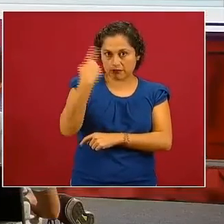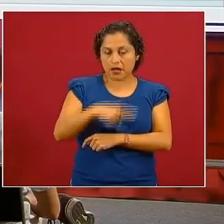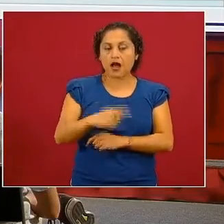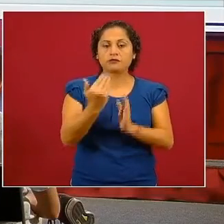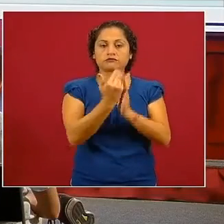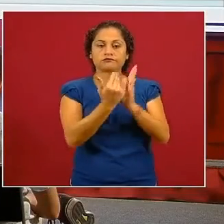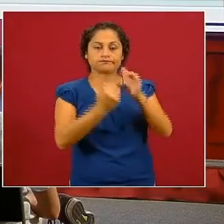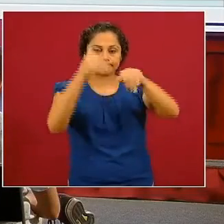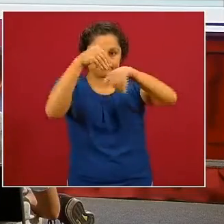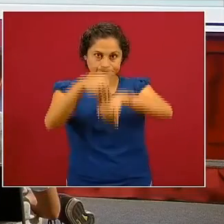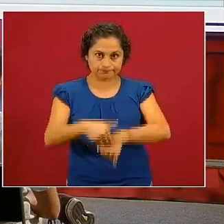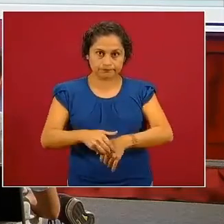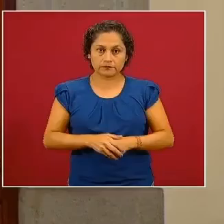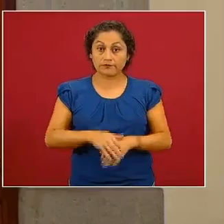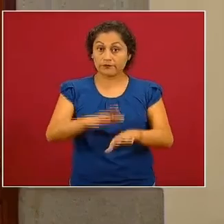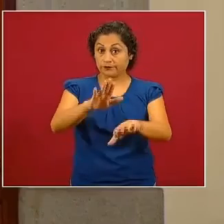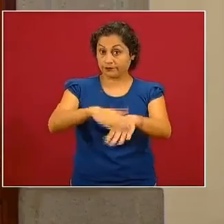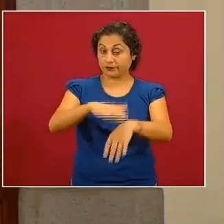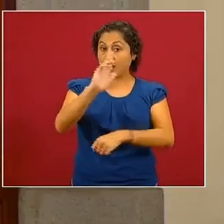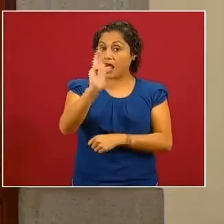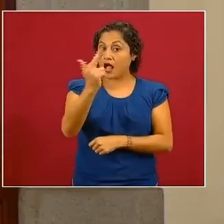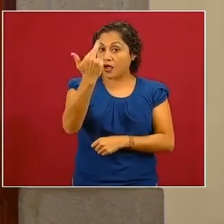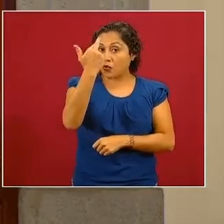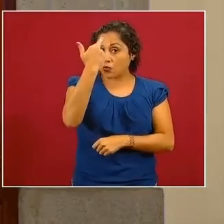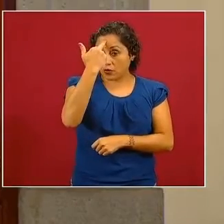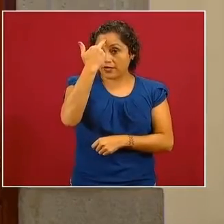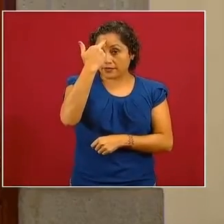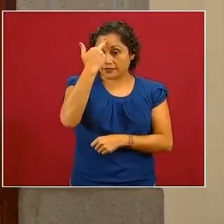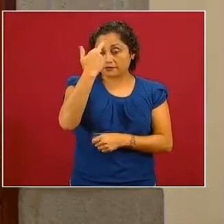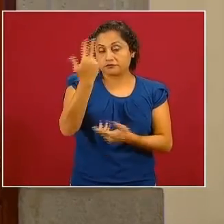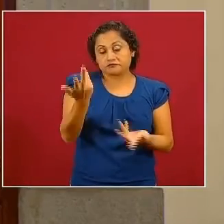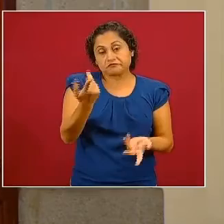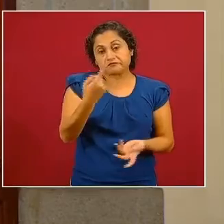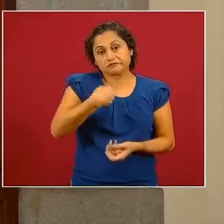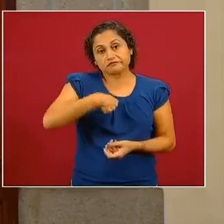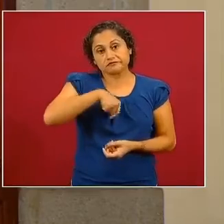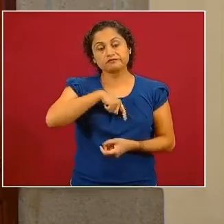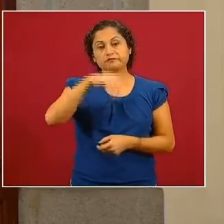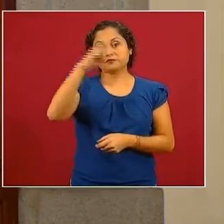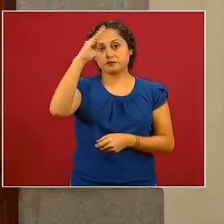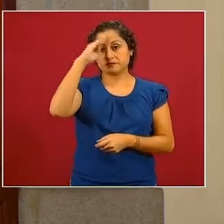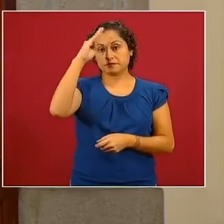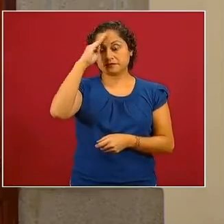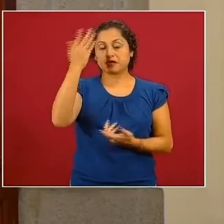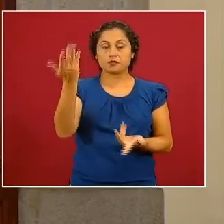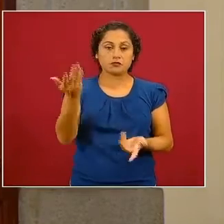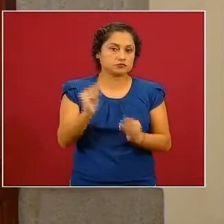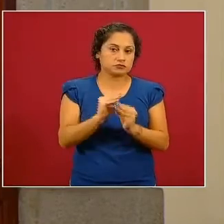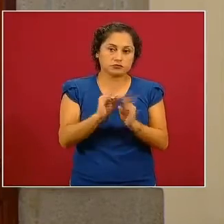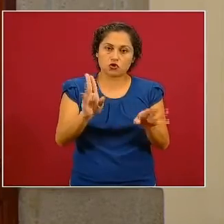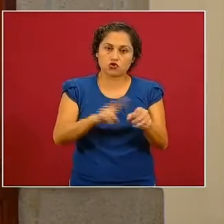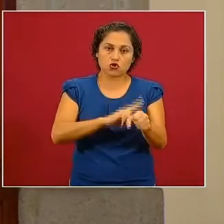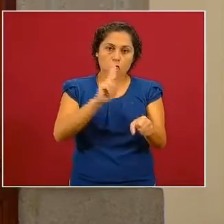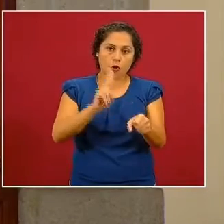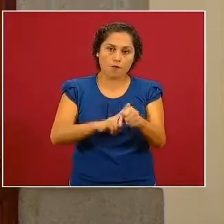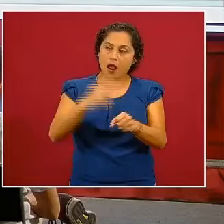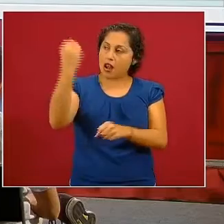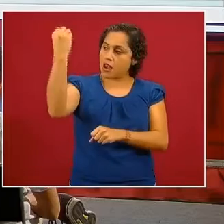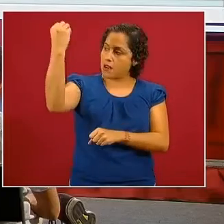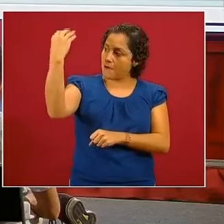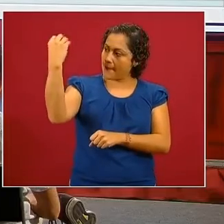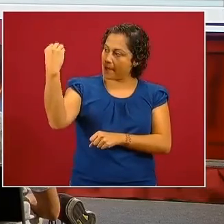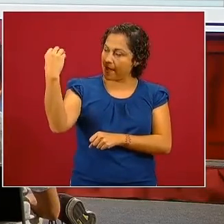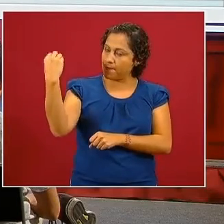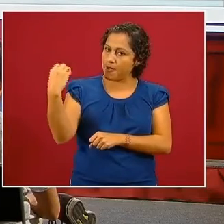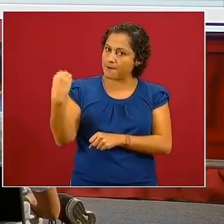Recordemos que no siempre, y es más bien lo esperado, el hecho de bajar de un nivel de riesgo no significa